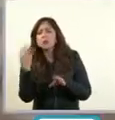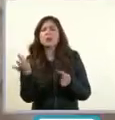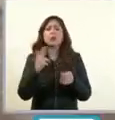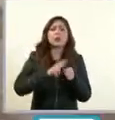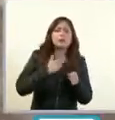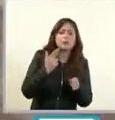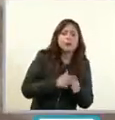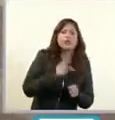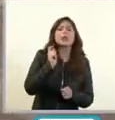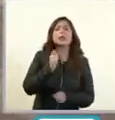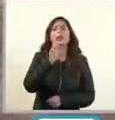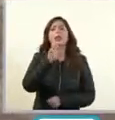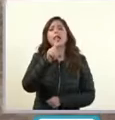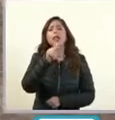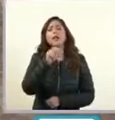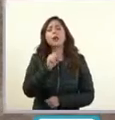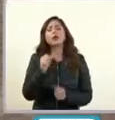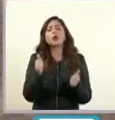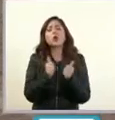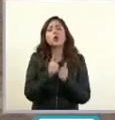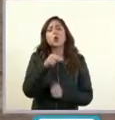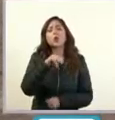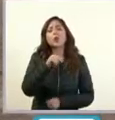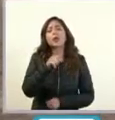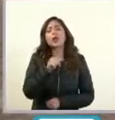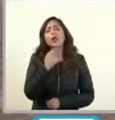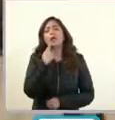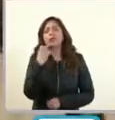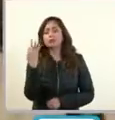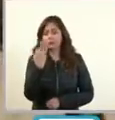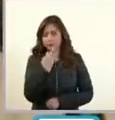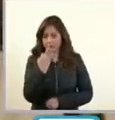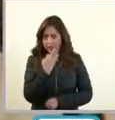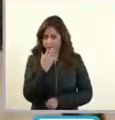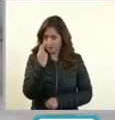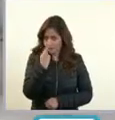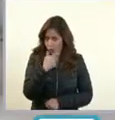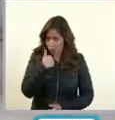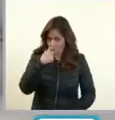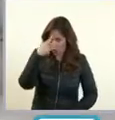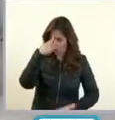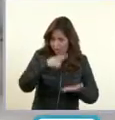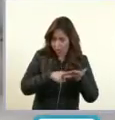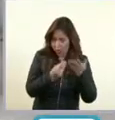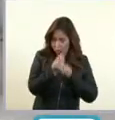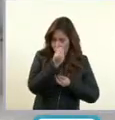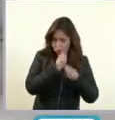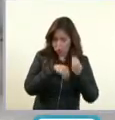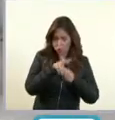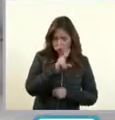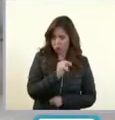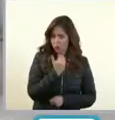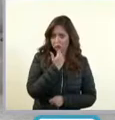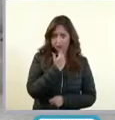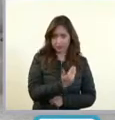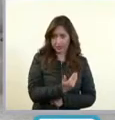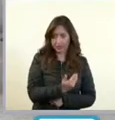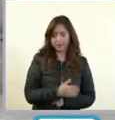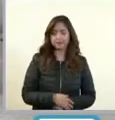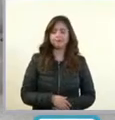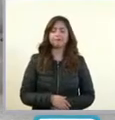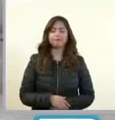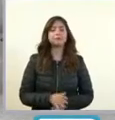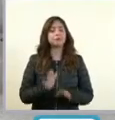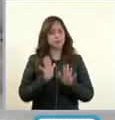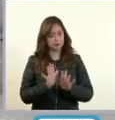las crepas con Nutella, buenísimas. Fíjate que te voy a contar Pero algo. creo que no es tan bueno el consumo de los mismos. Fíjate, te voy a contar algo,